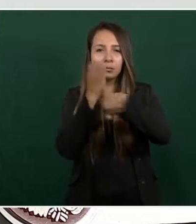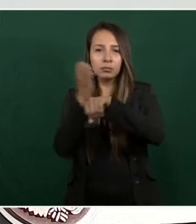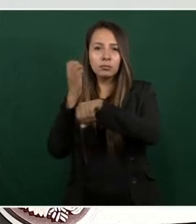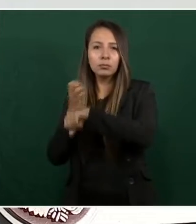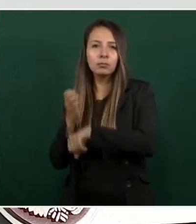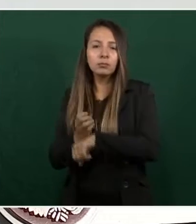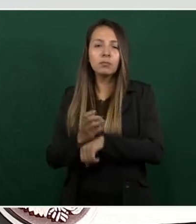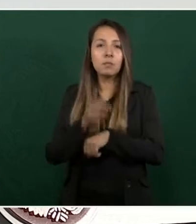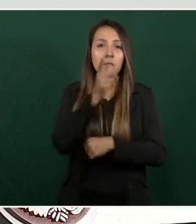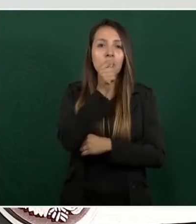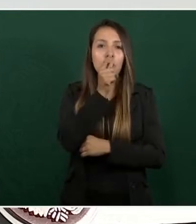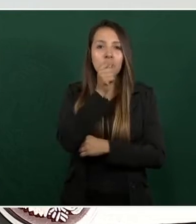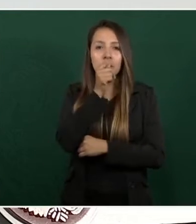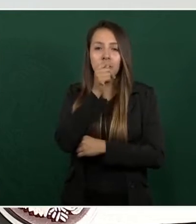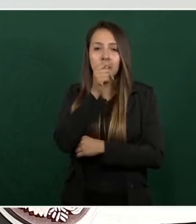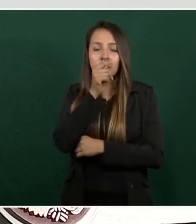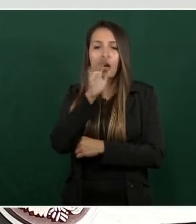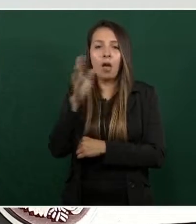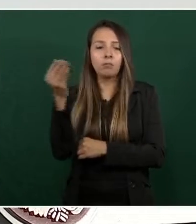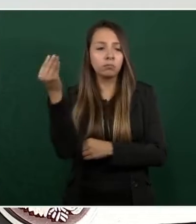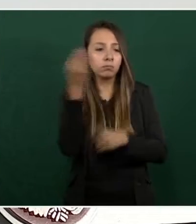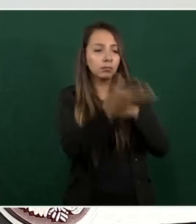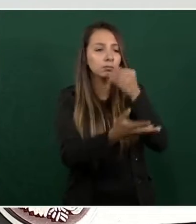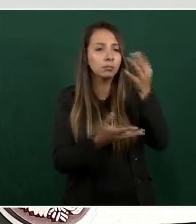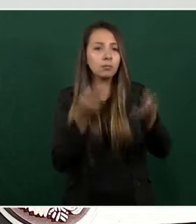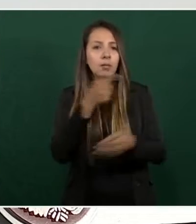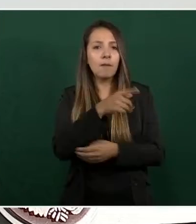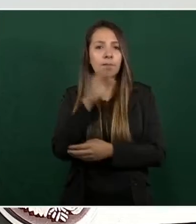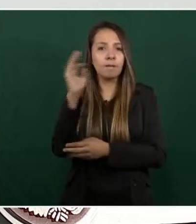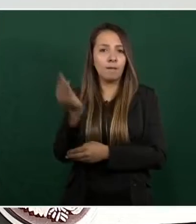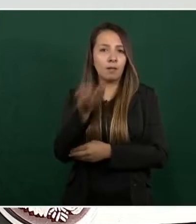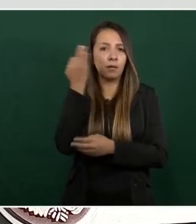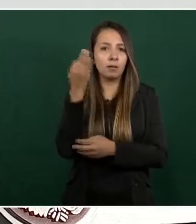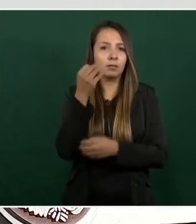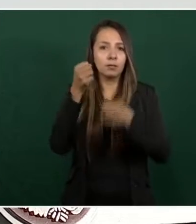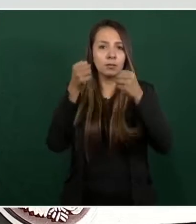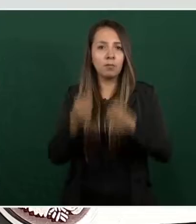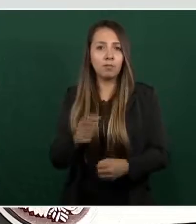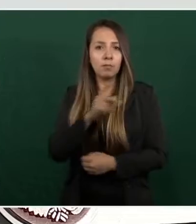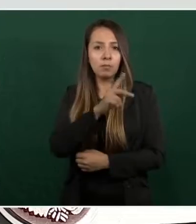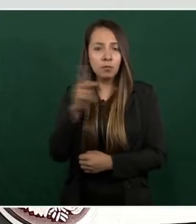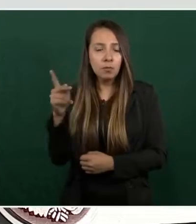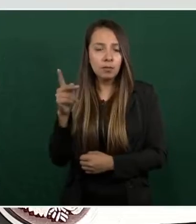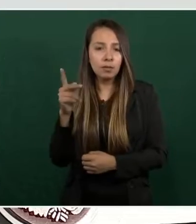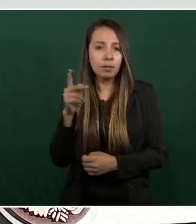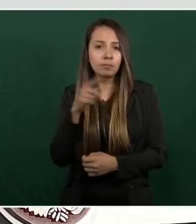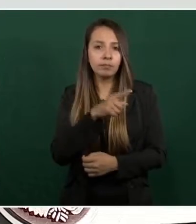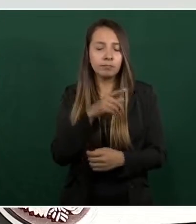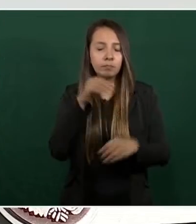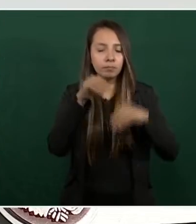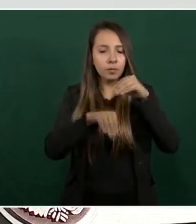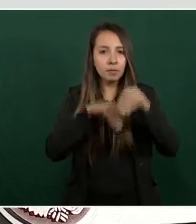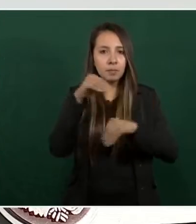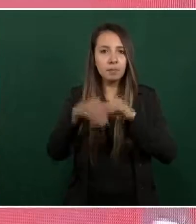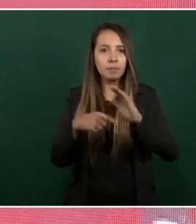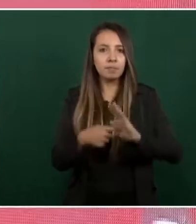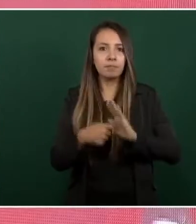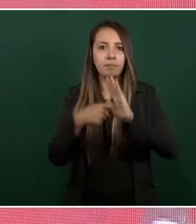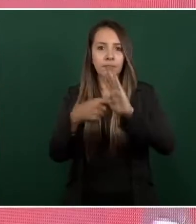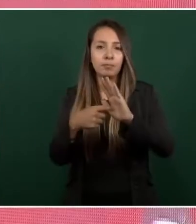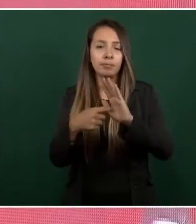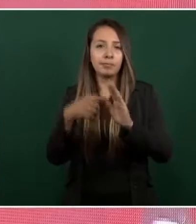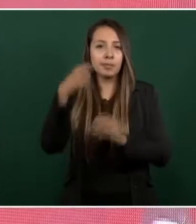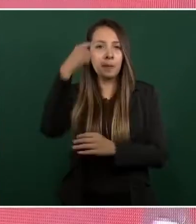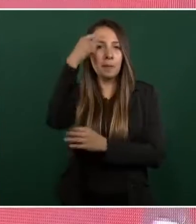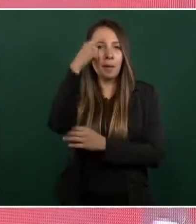enviaron al Secretariado Ejecutivo del Sistema Nacional de Seguridad Pública. Para lograr la baja de